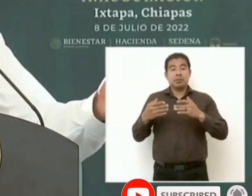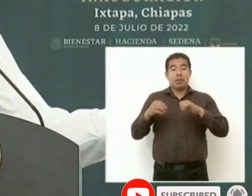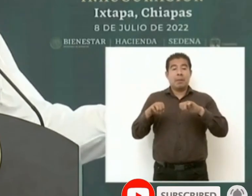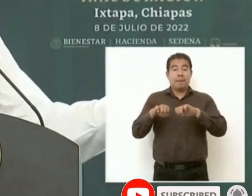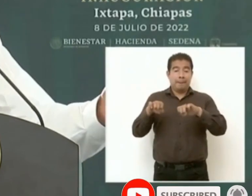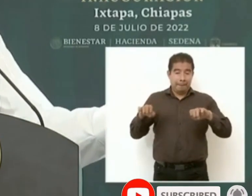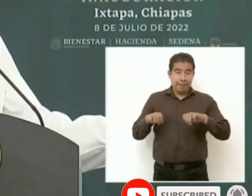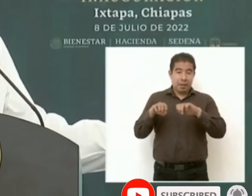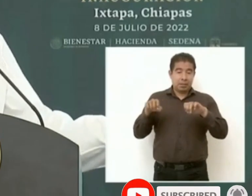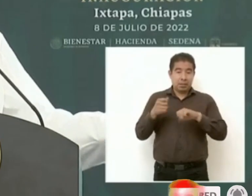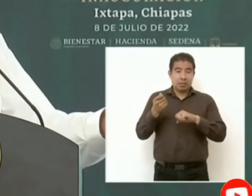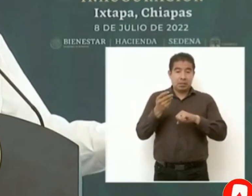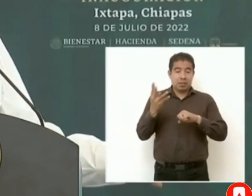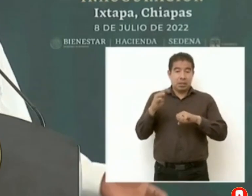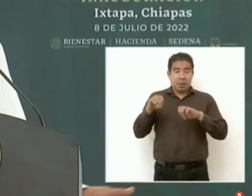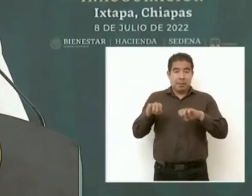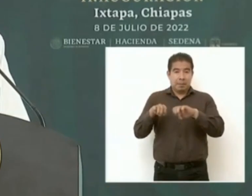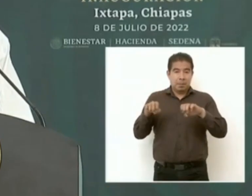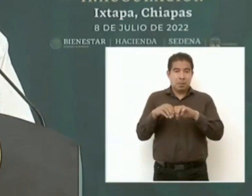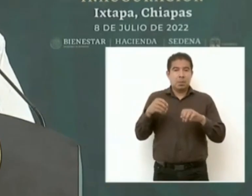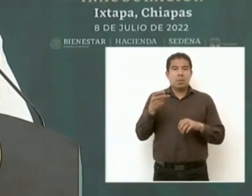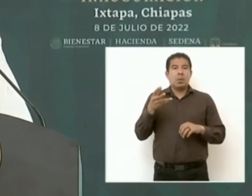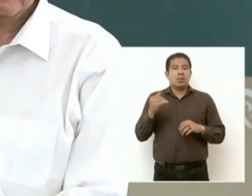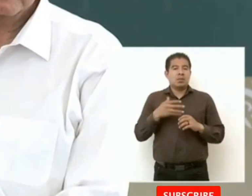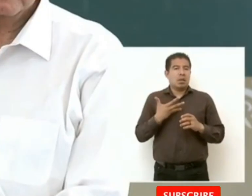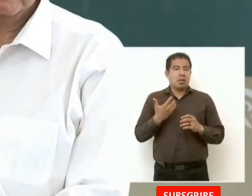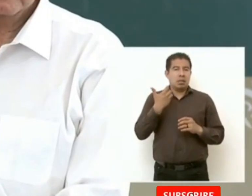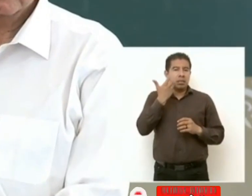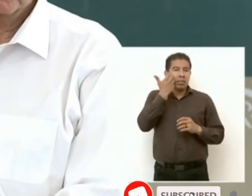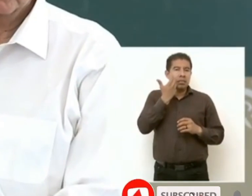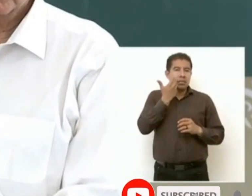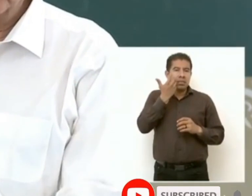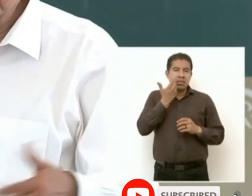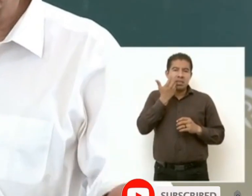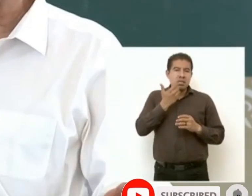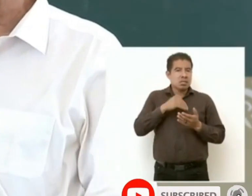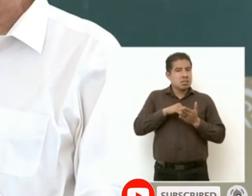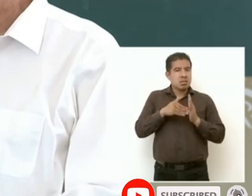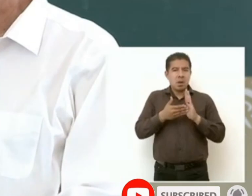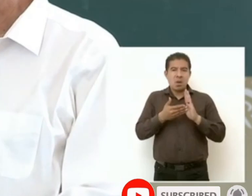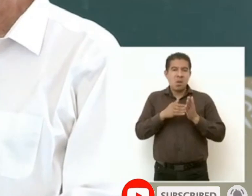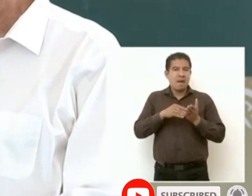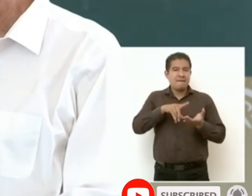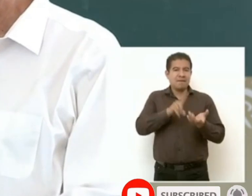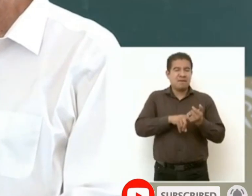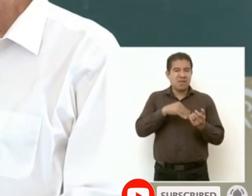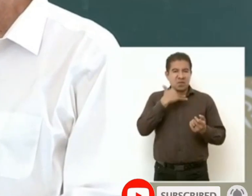empresas constructoras muy amañadas, muy echadas a perder,